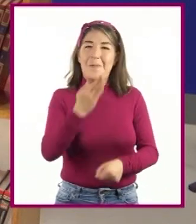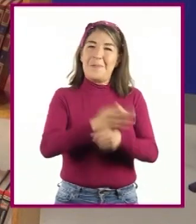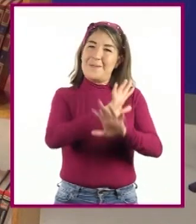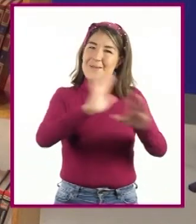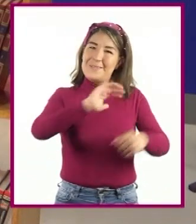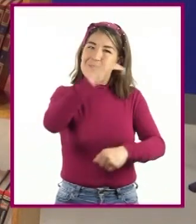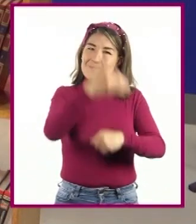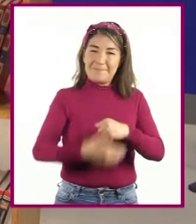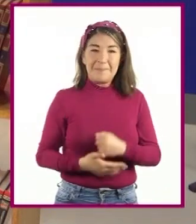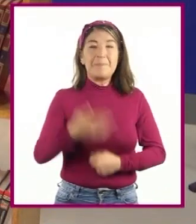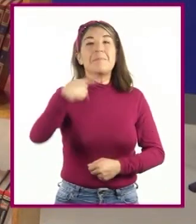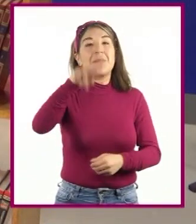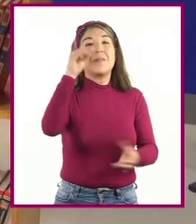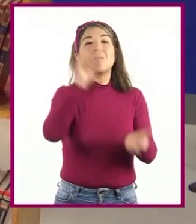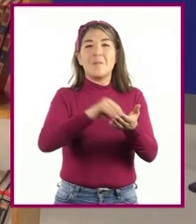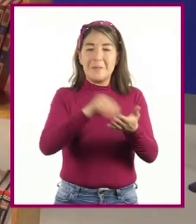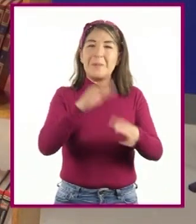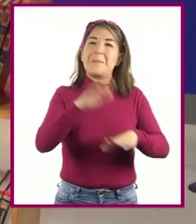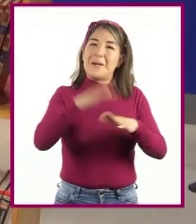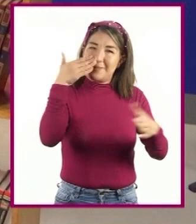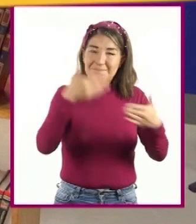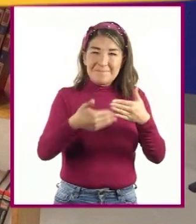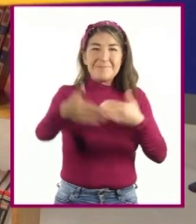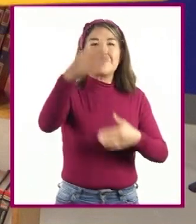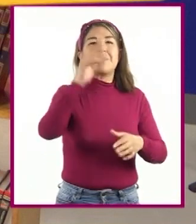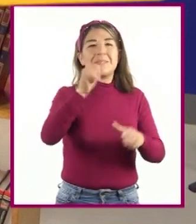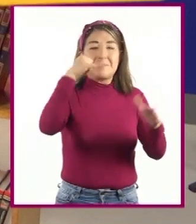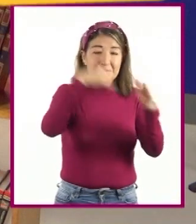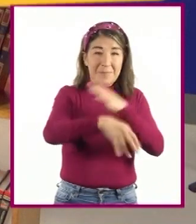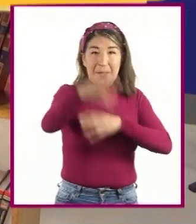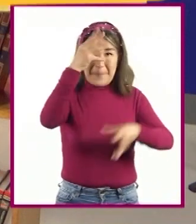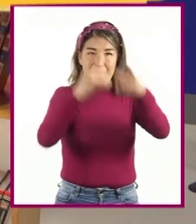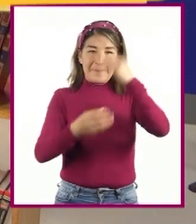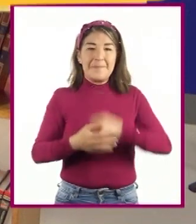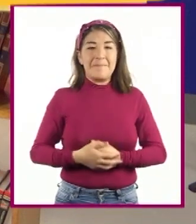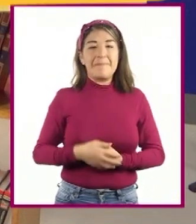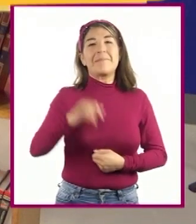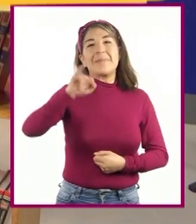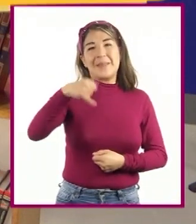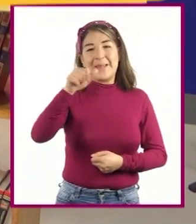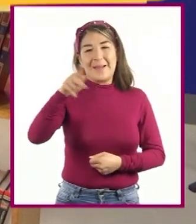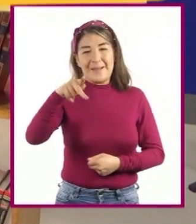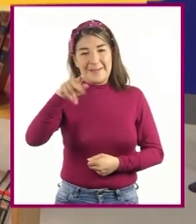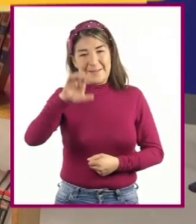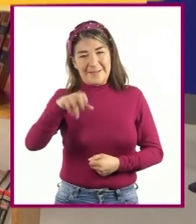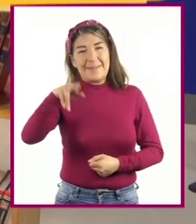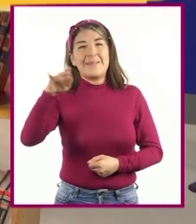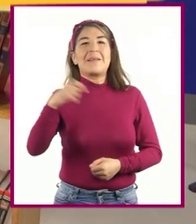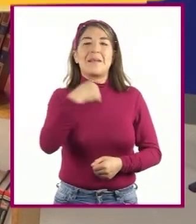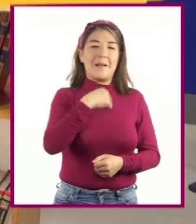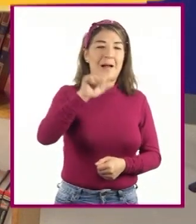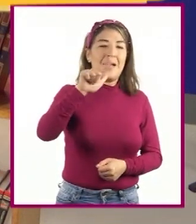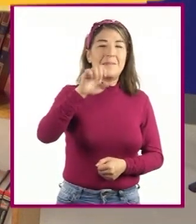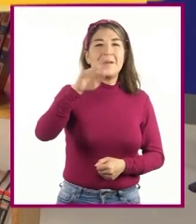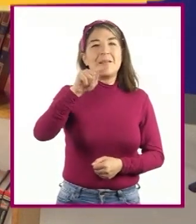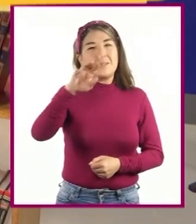terminado, pero aún nos queda mucho por aprender juntos. Somos Jackie Quiroz y Alberto Ábrego.